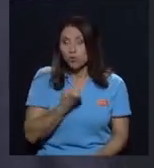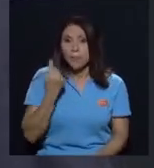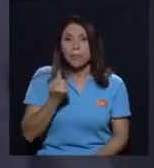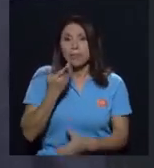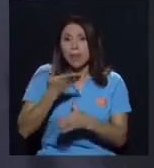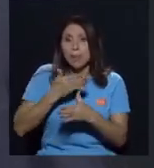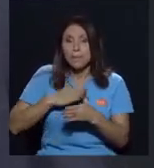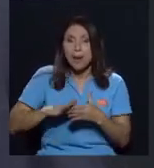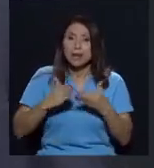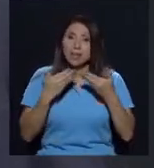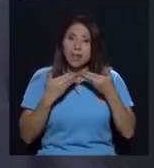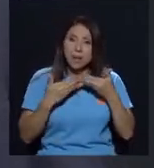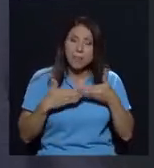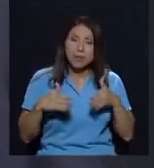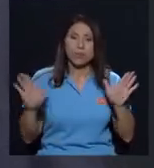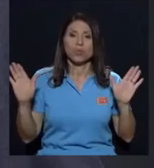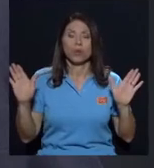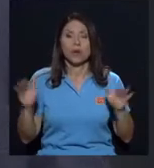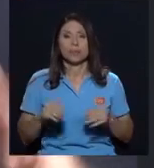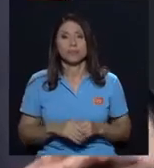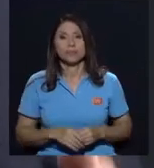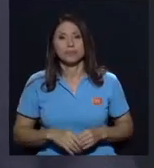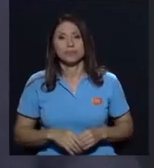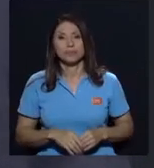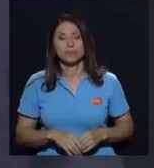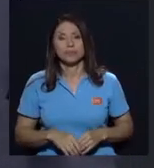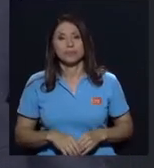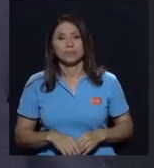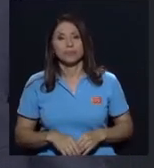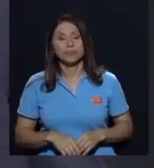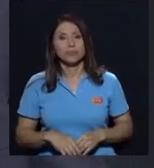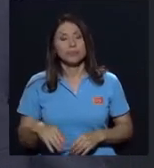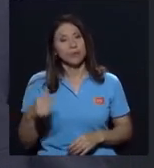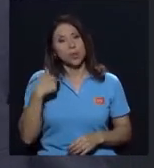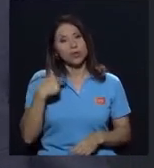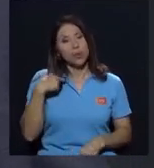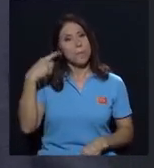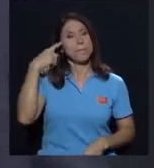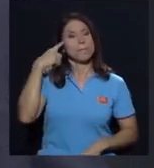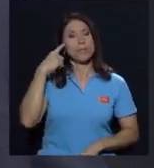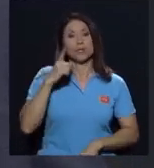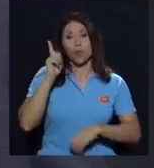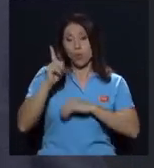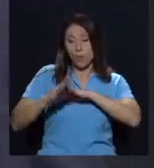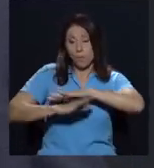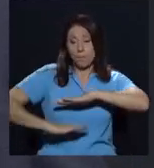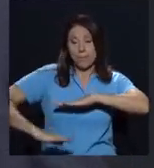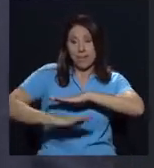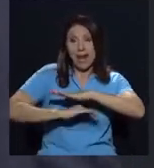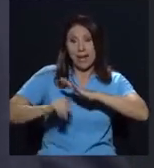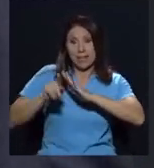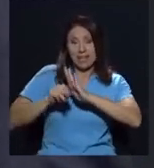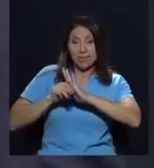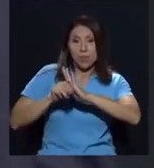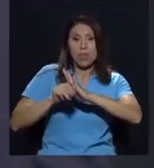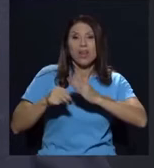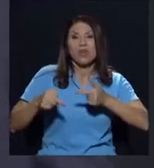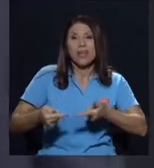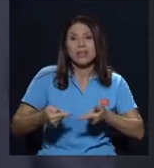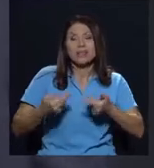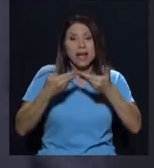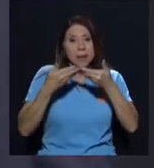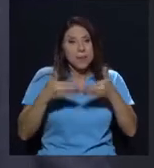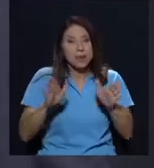apertura me parece que un pilar de ese modelo es la apertura de la economía